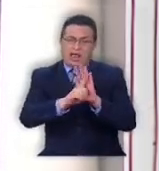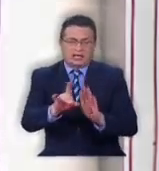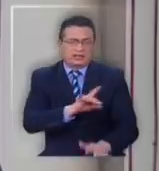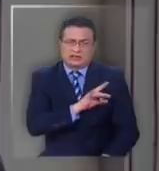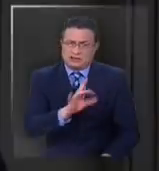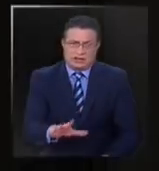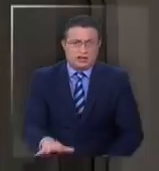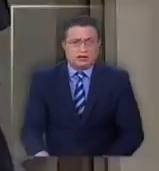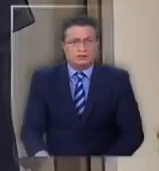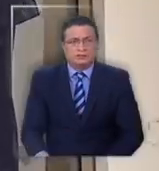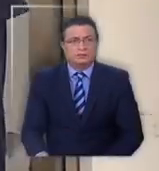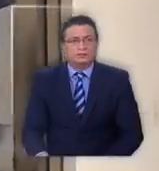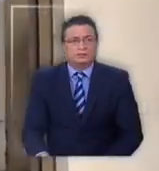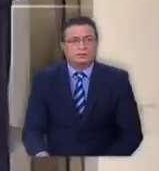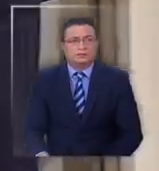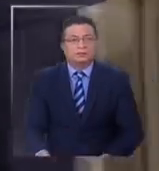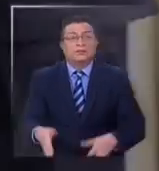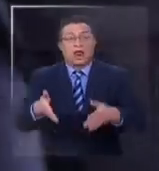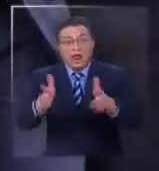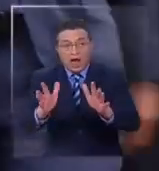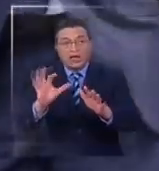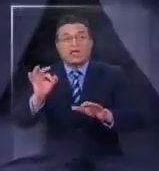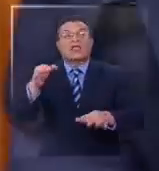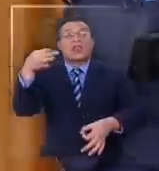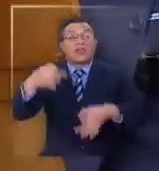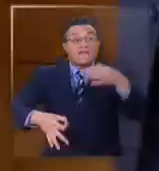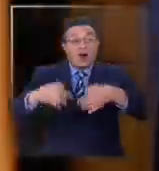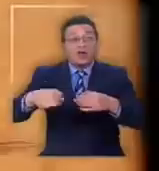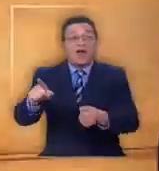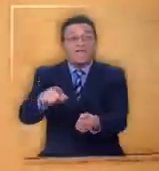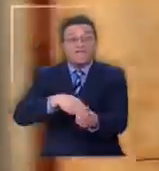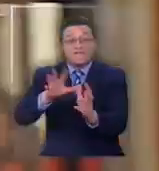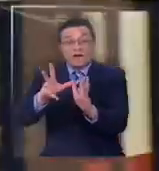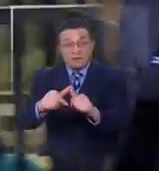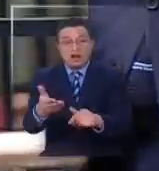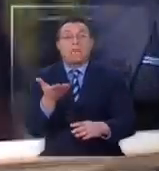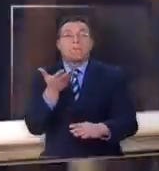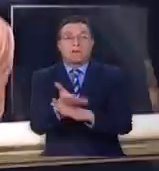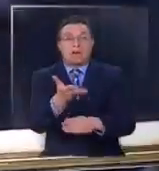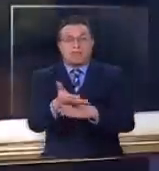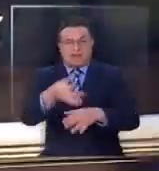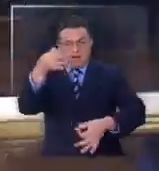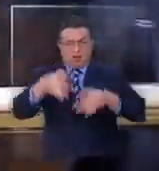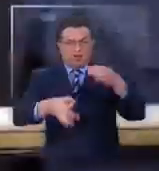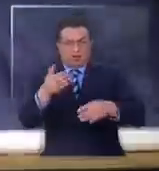máxima. En las calles y los tribunales, la familia ha exigido justicia.